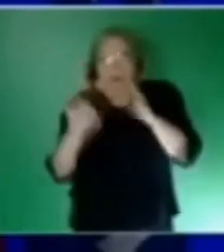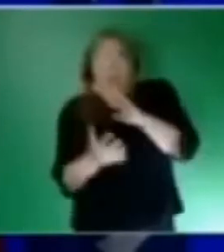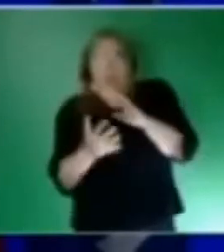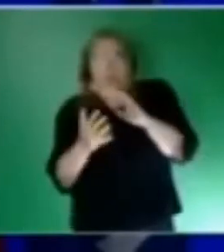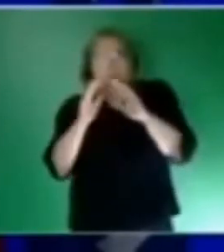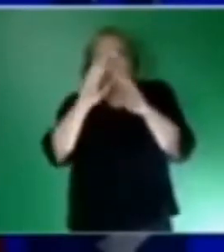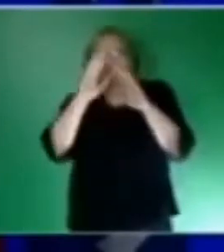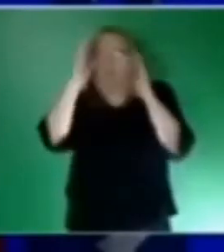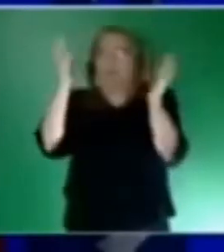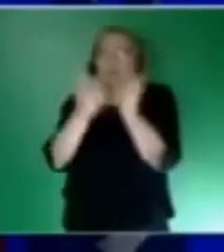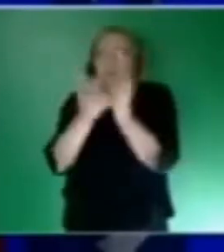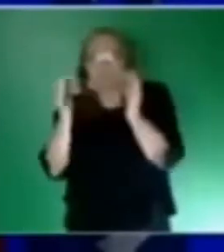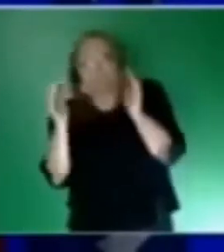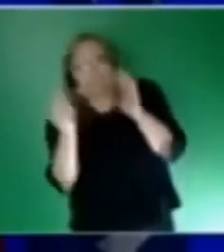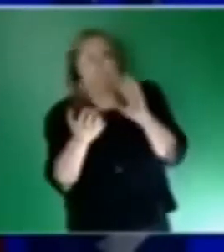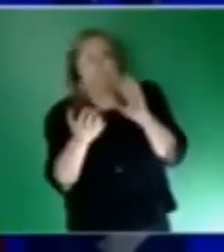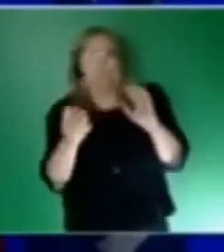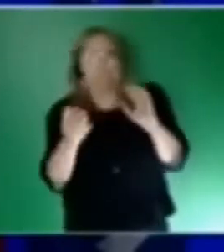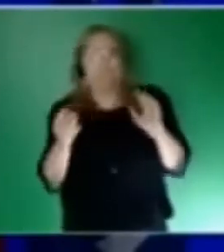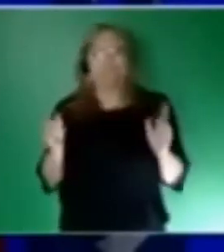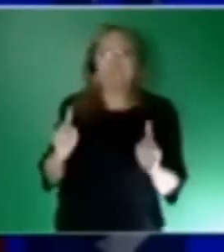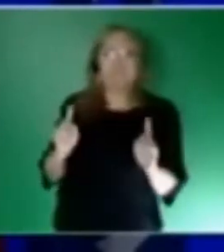el 7000 8000